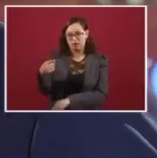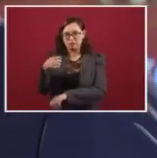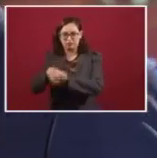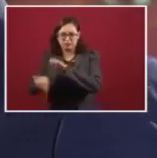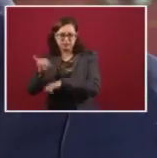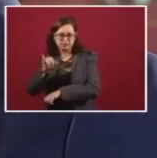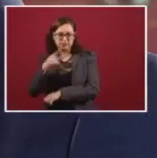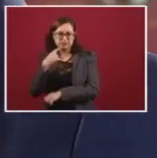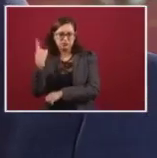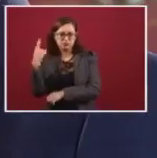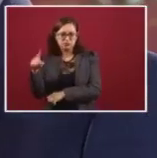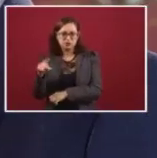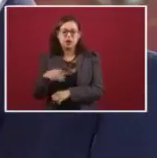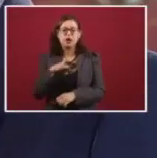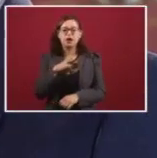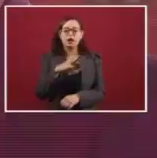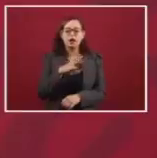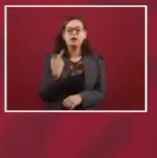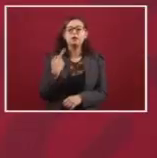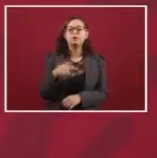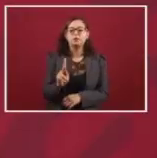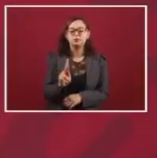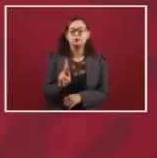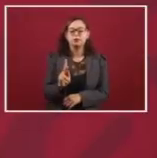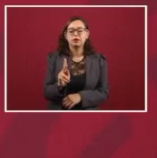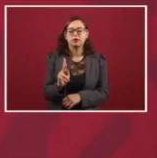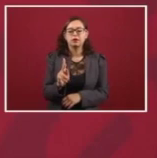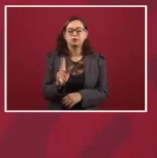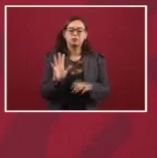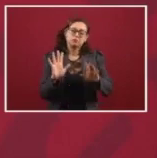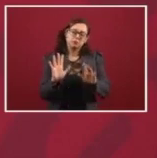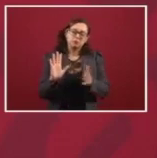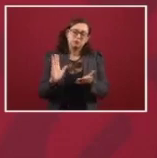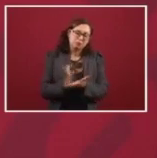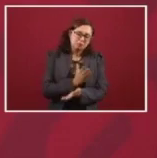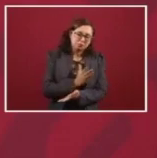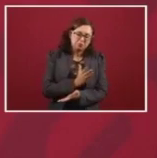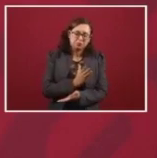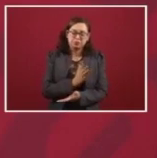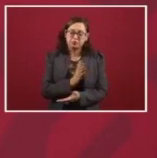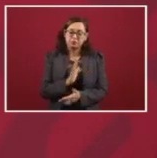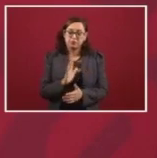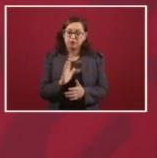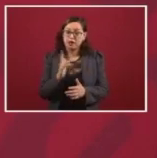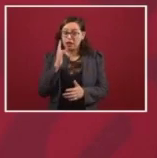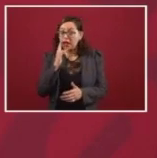denuncia. Pero a reserva de